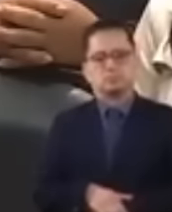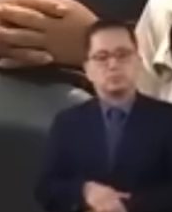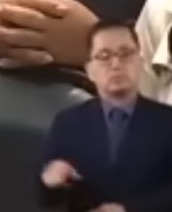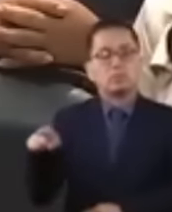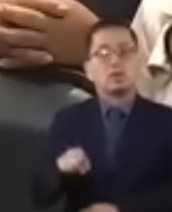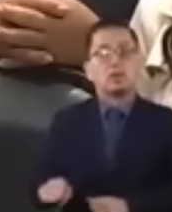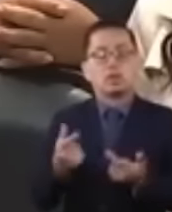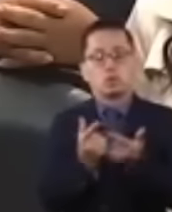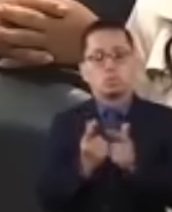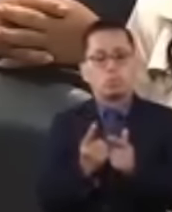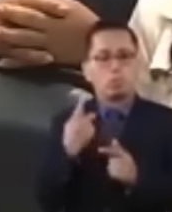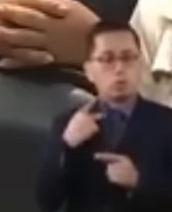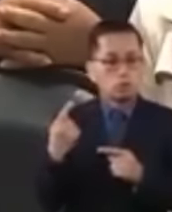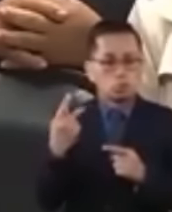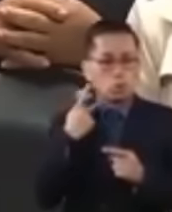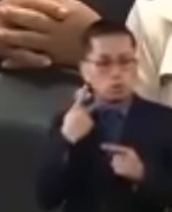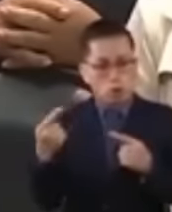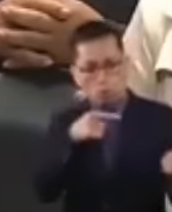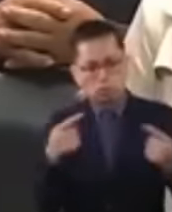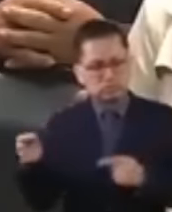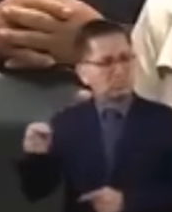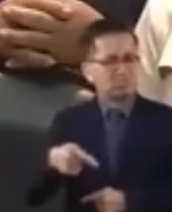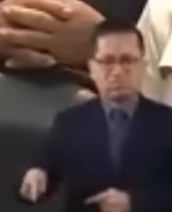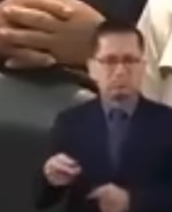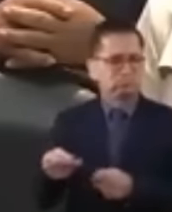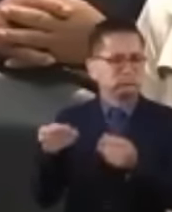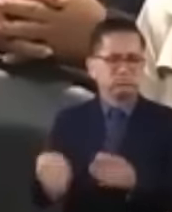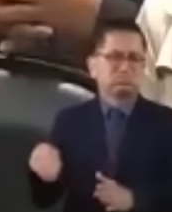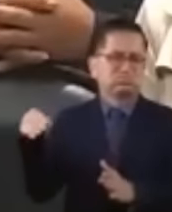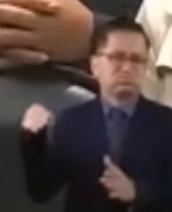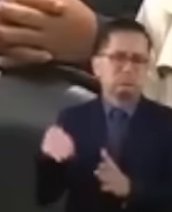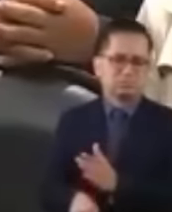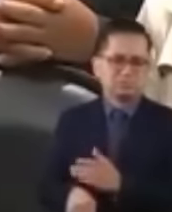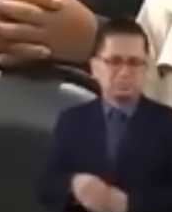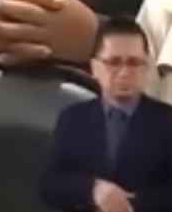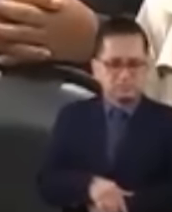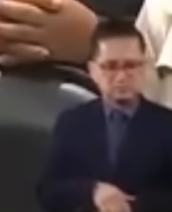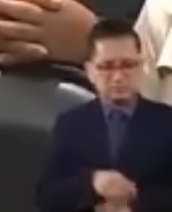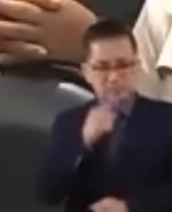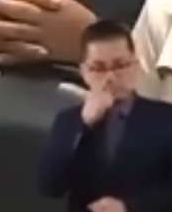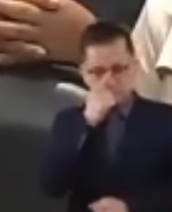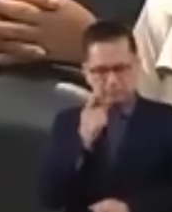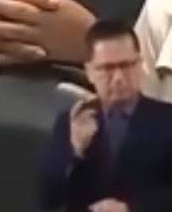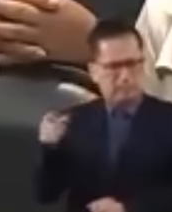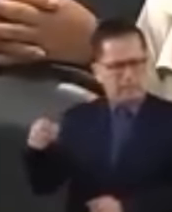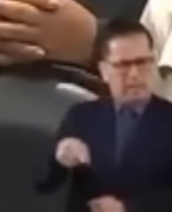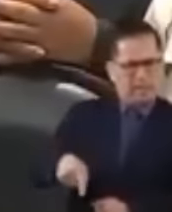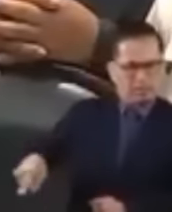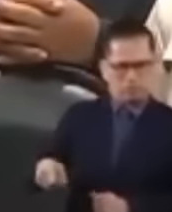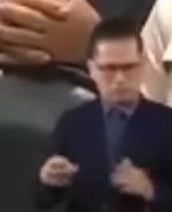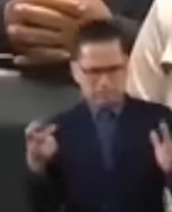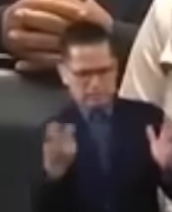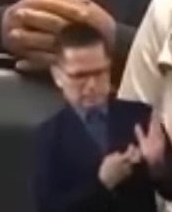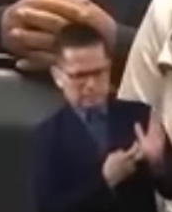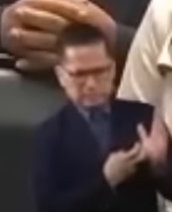opositora, y están tratando de oponerse a algo que es benéfico para